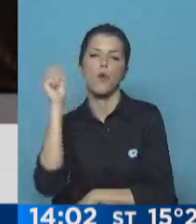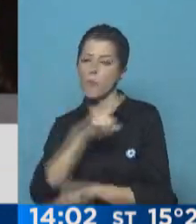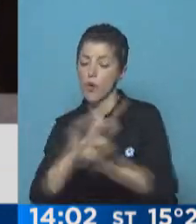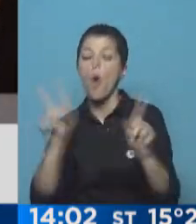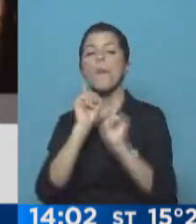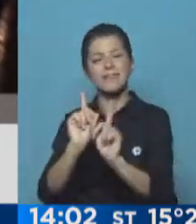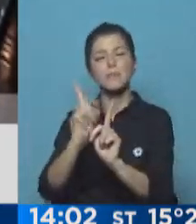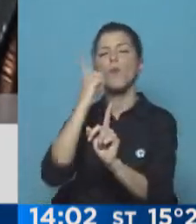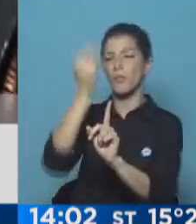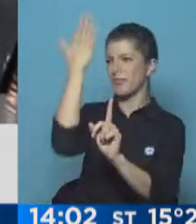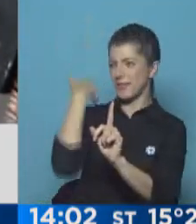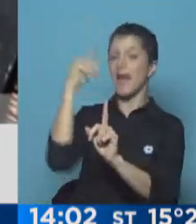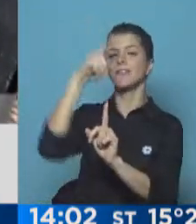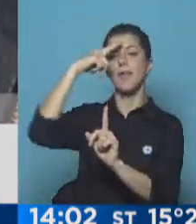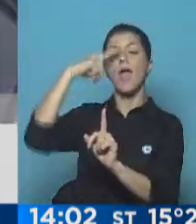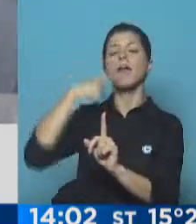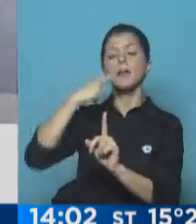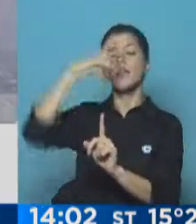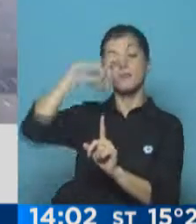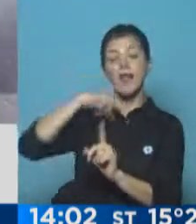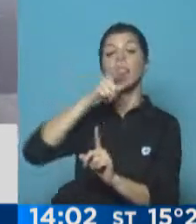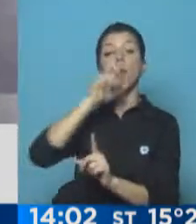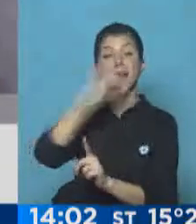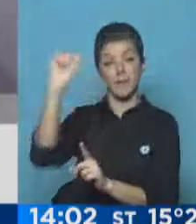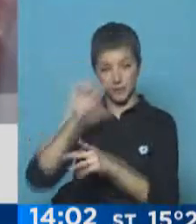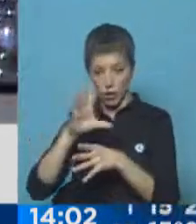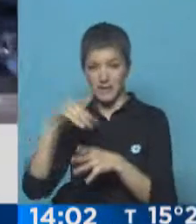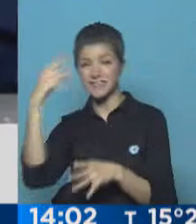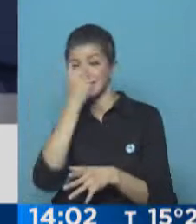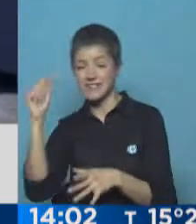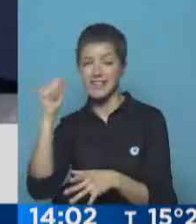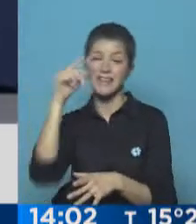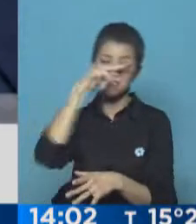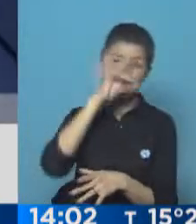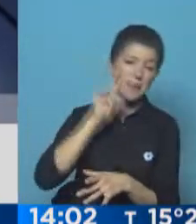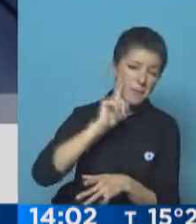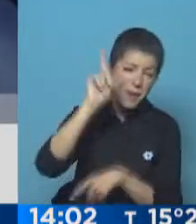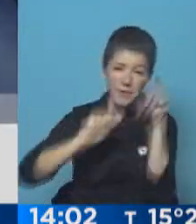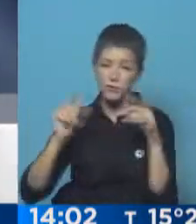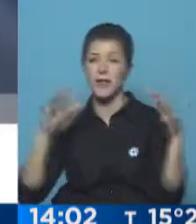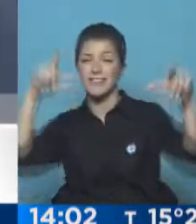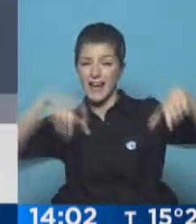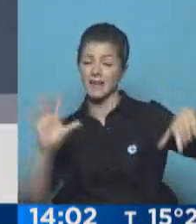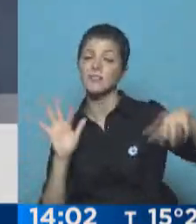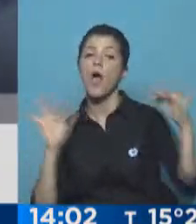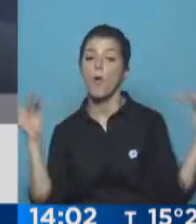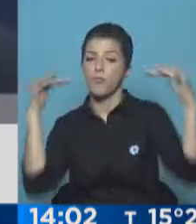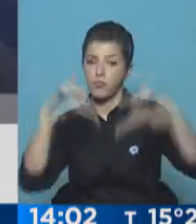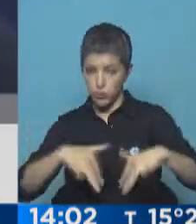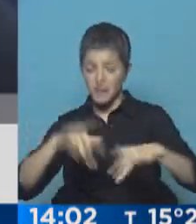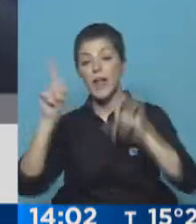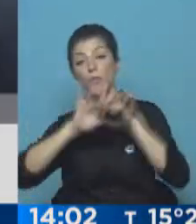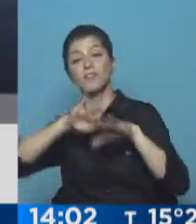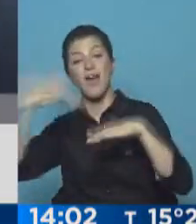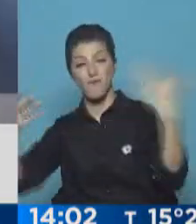jugó river la final de la copa libertadores había 60 70 mil personas en el estadio cerca de 10.000 en las inmediaciones que no pudieron